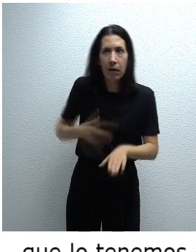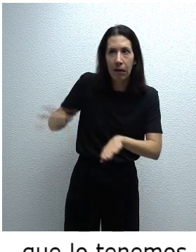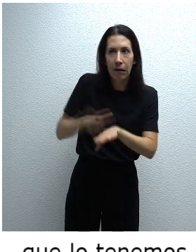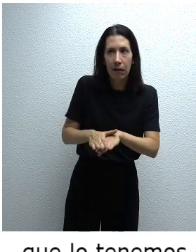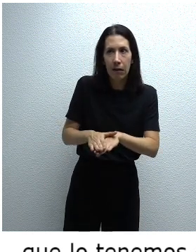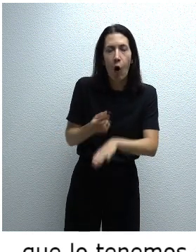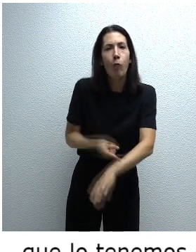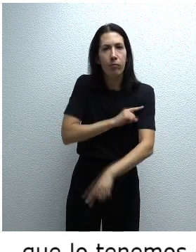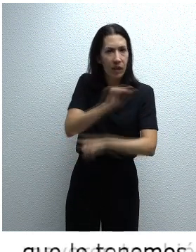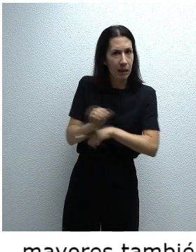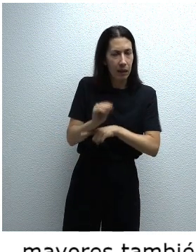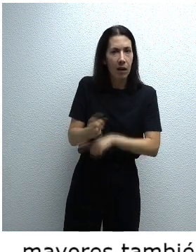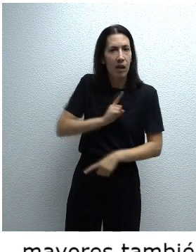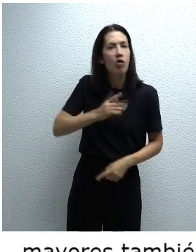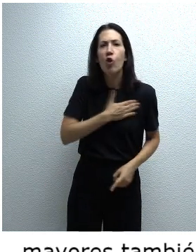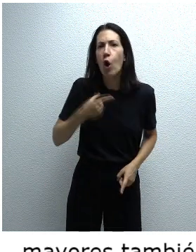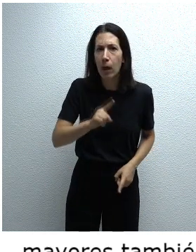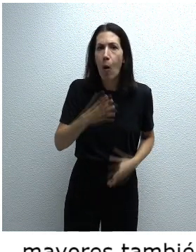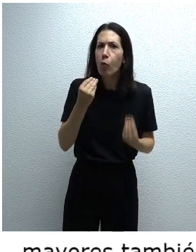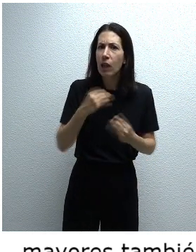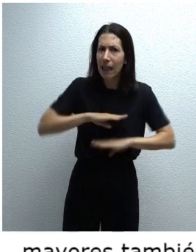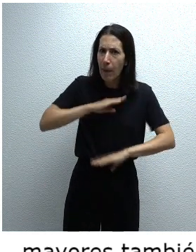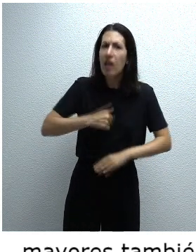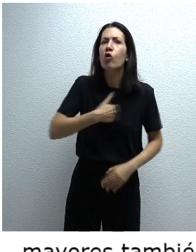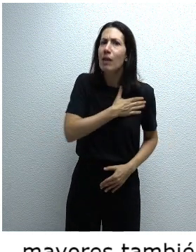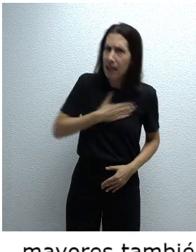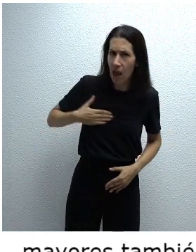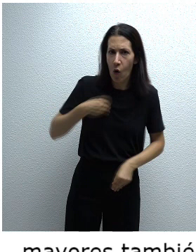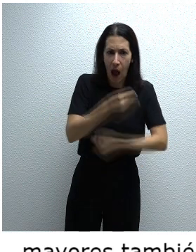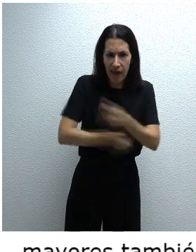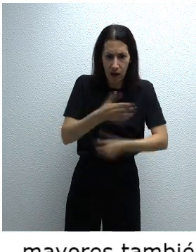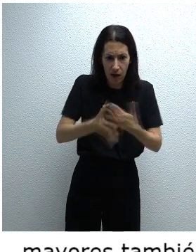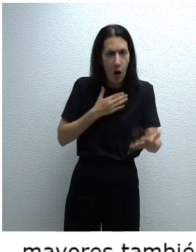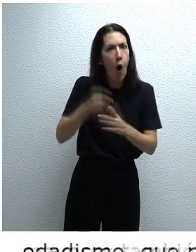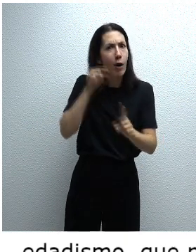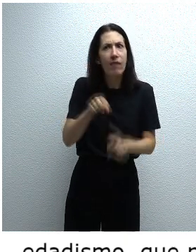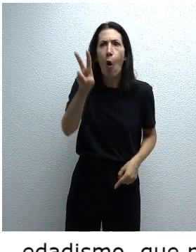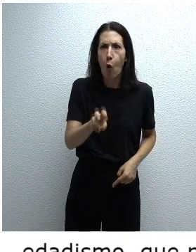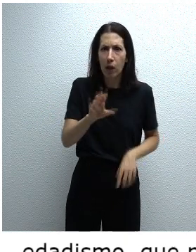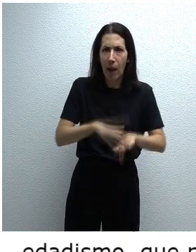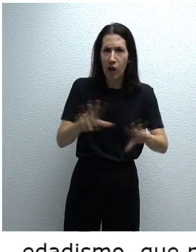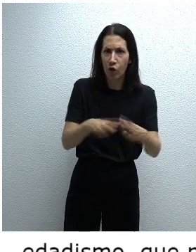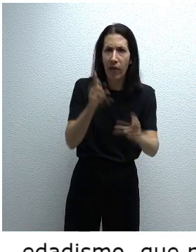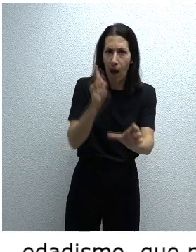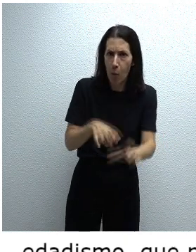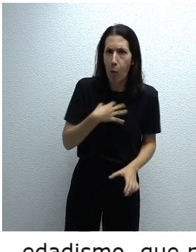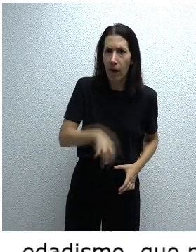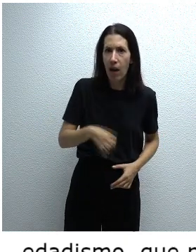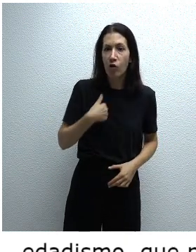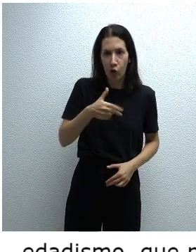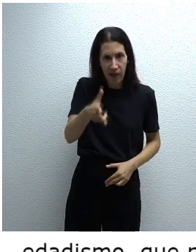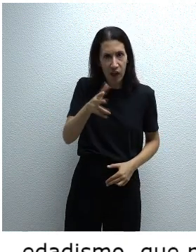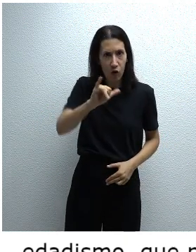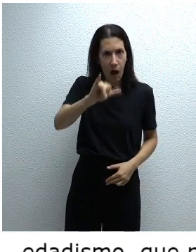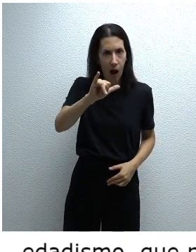sobreprotección, que muchas capacidades las queremos ejercer para ser útiles, que tenemos una serie de derechos, en